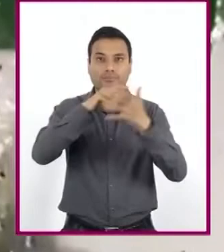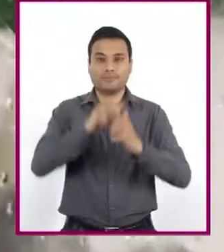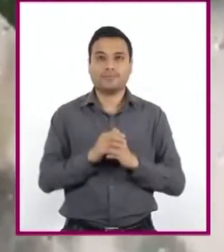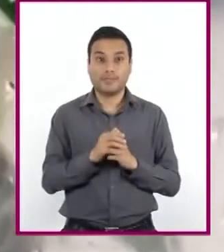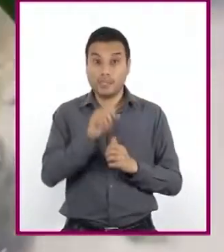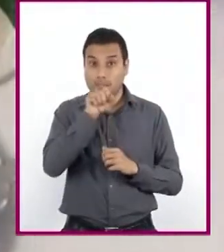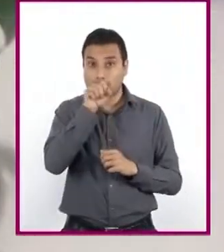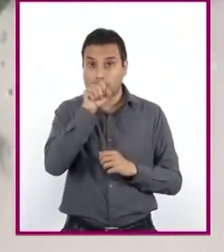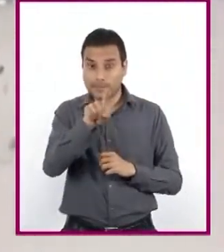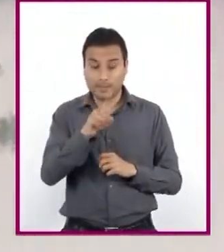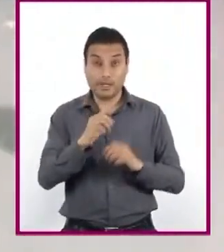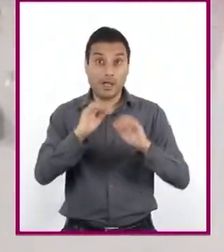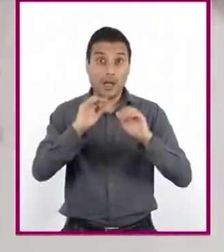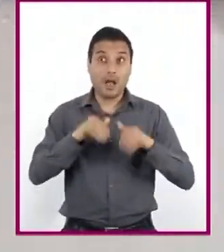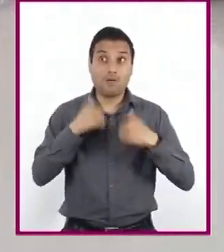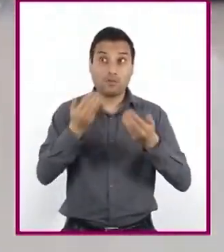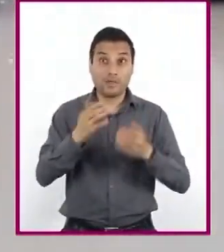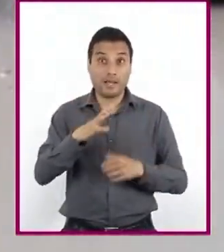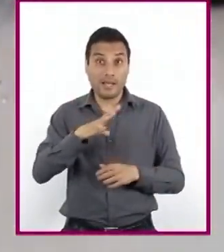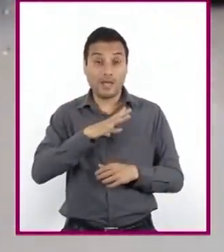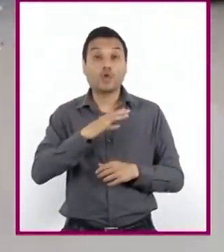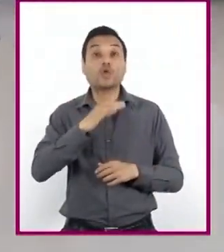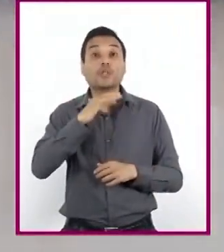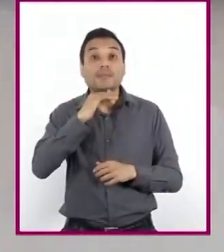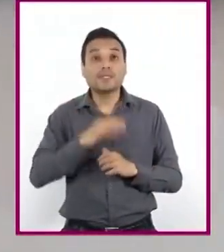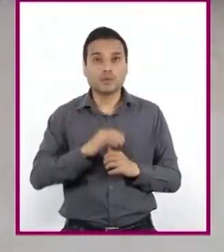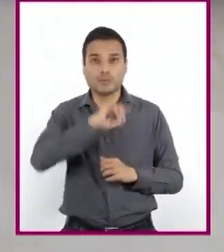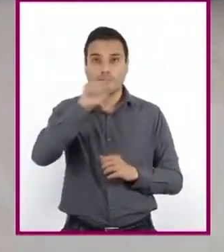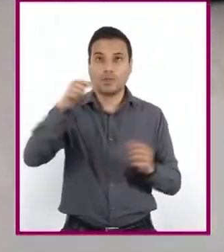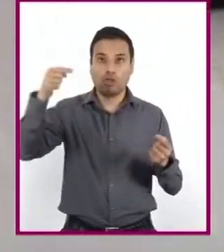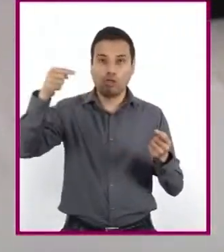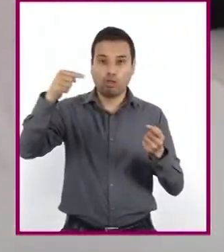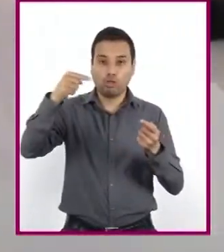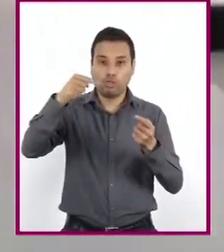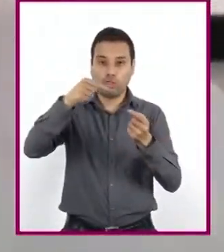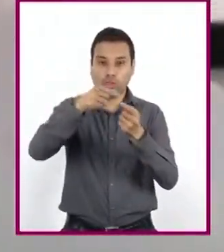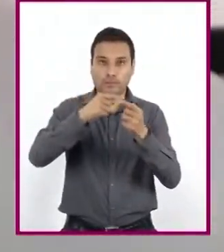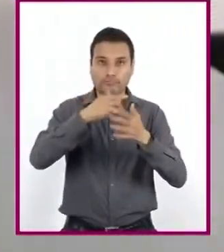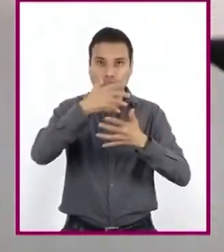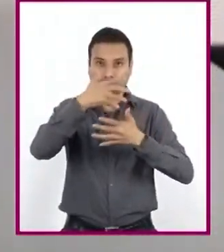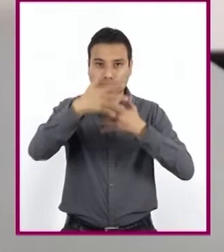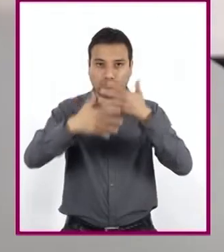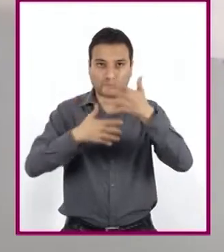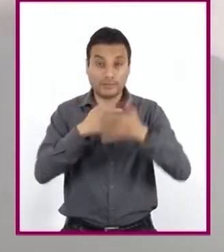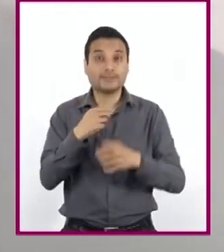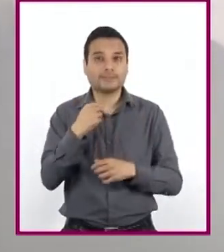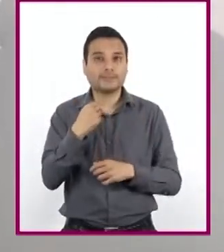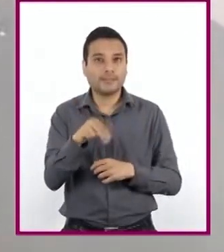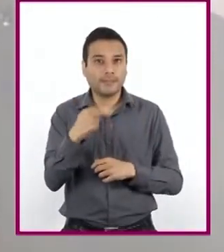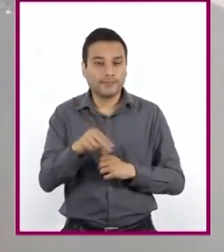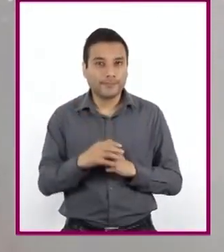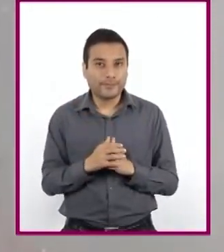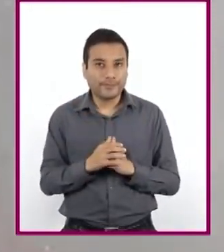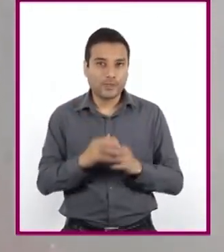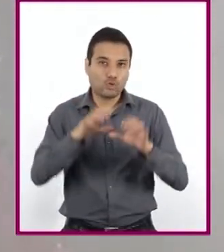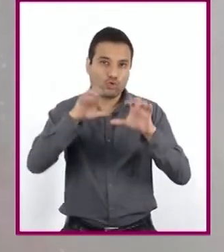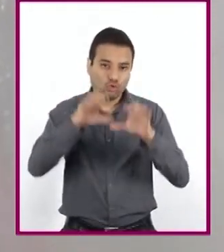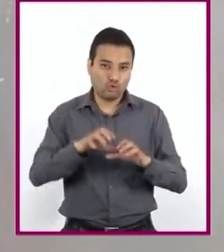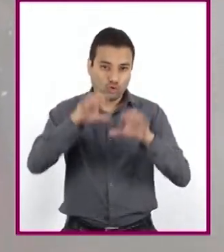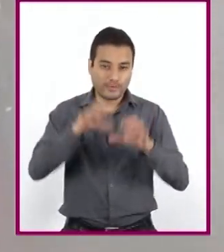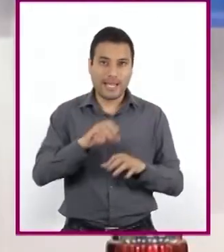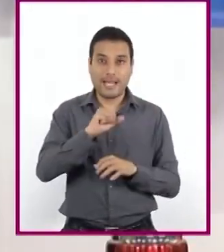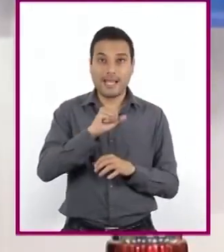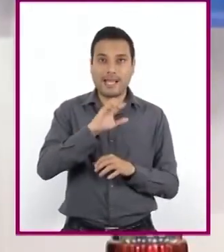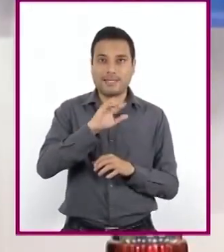contaminación ambiental, se forman nubes que, al enfriarse, dan paso a un fenómeno conocido como lluvia ácida.